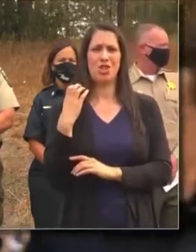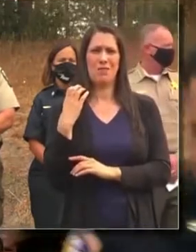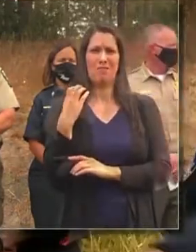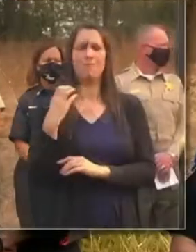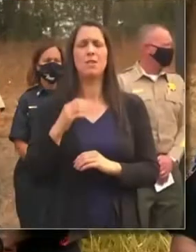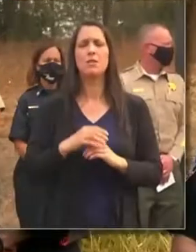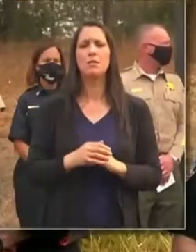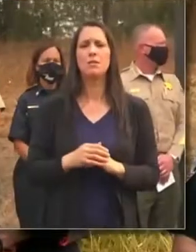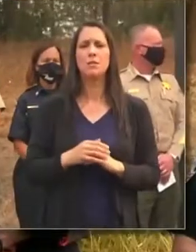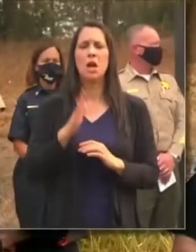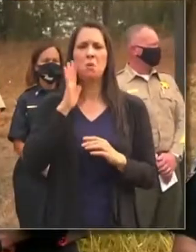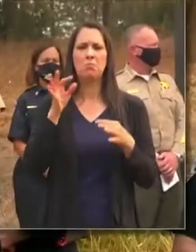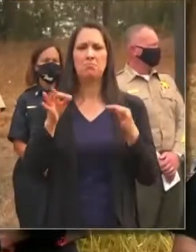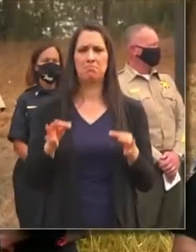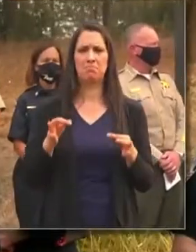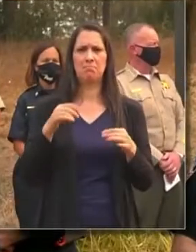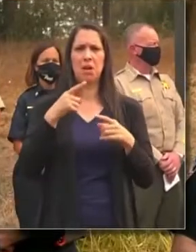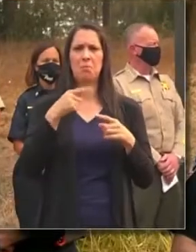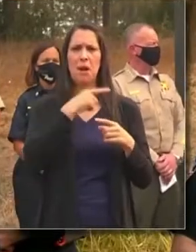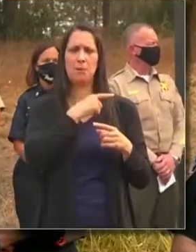una reseña más detallada